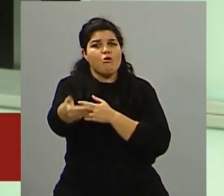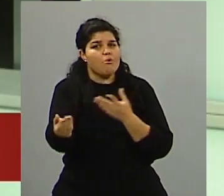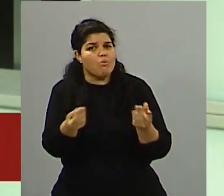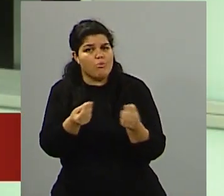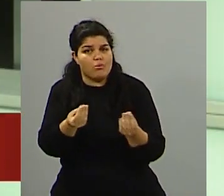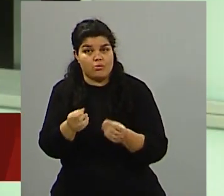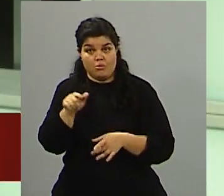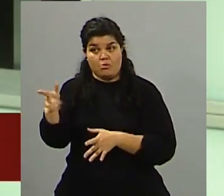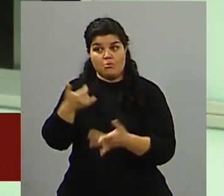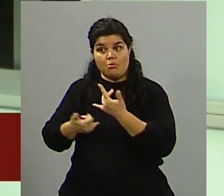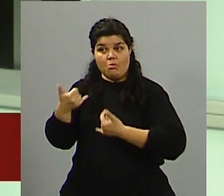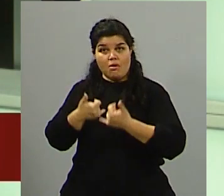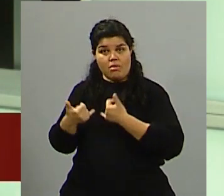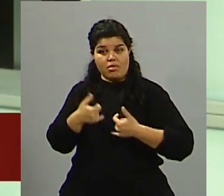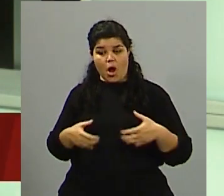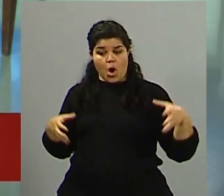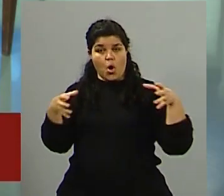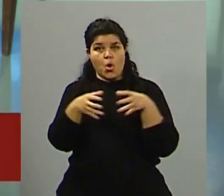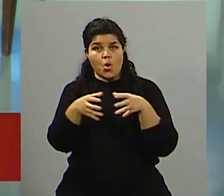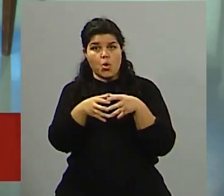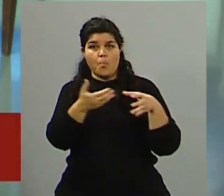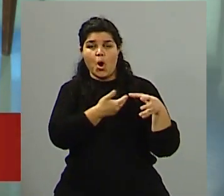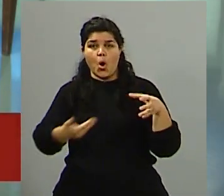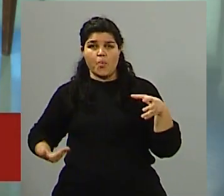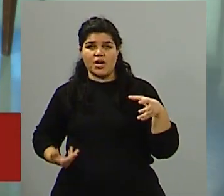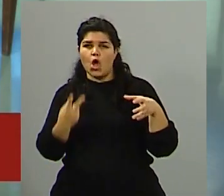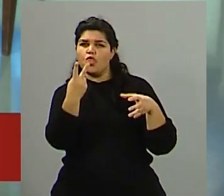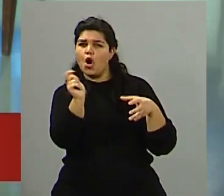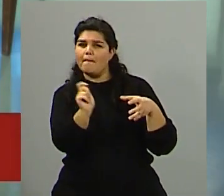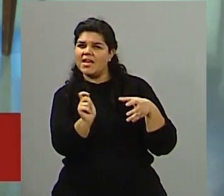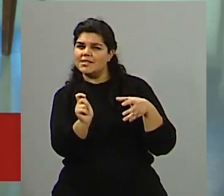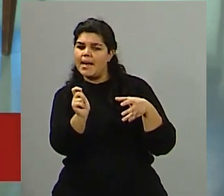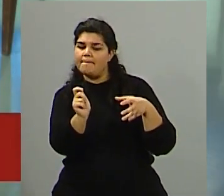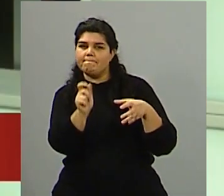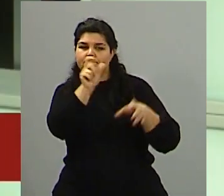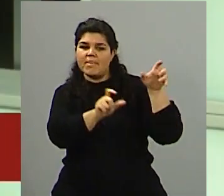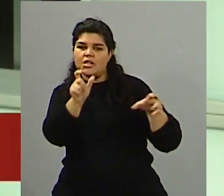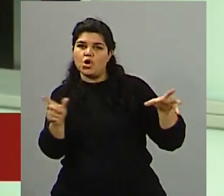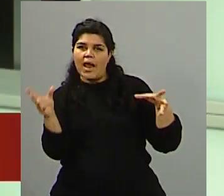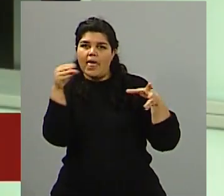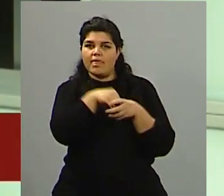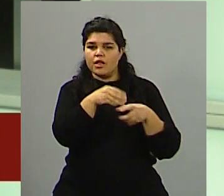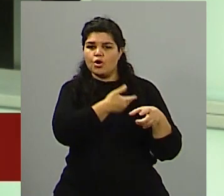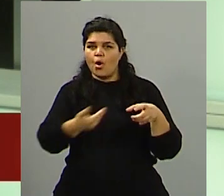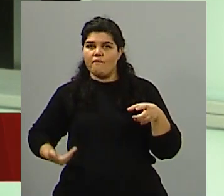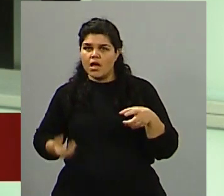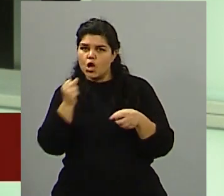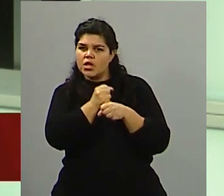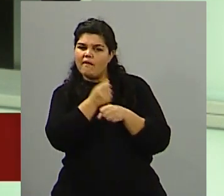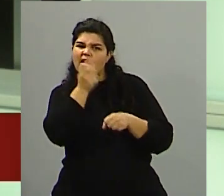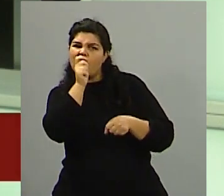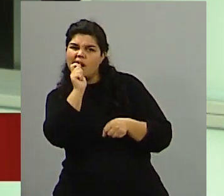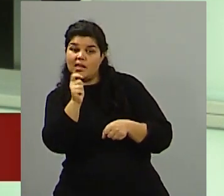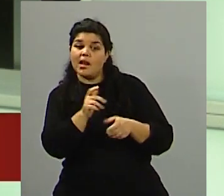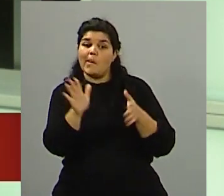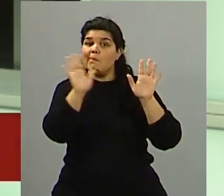hay para que se forme el gobierno, teóricamente son 2 meses, se puede llegar a extender un poco más, pero ¿cómo sería el panorama en